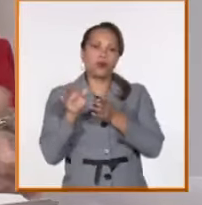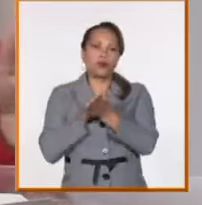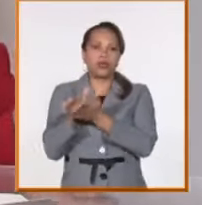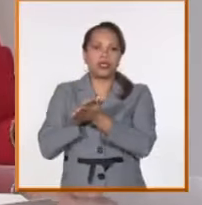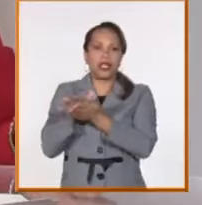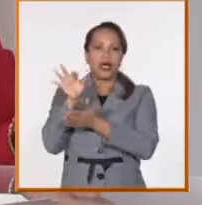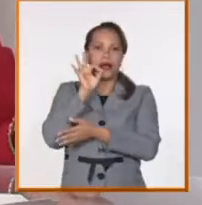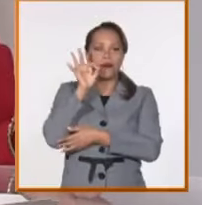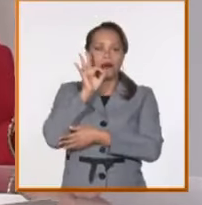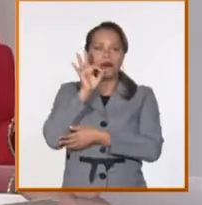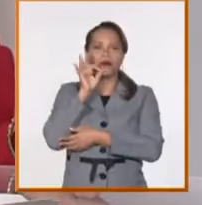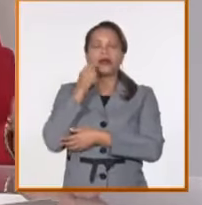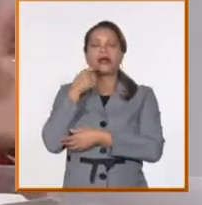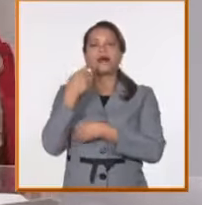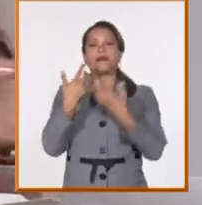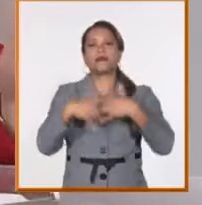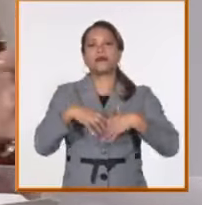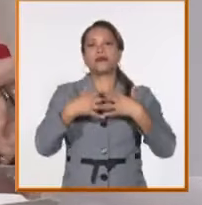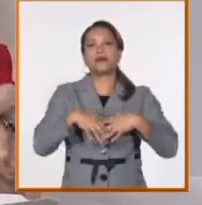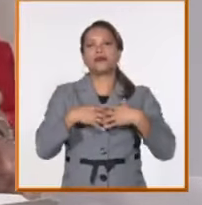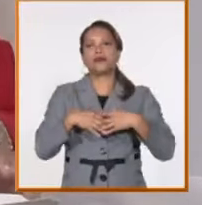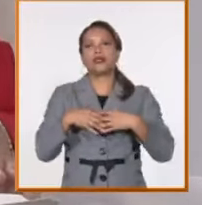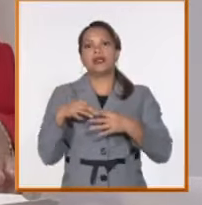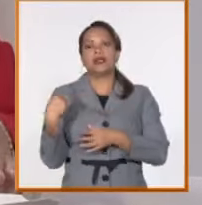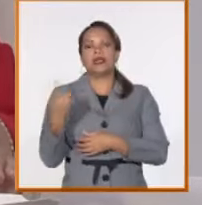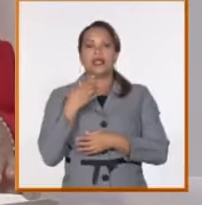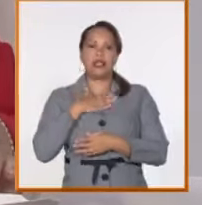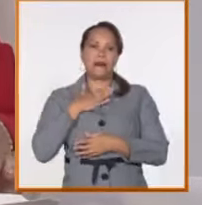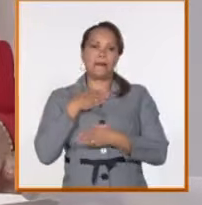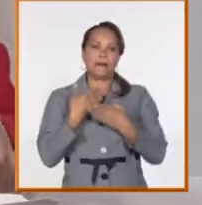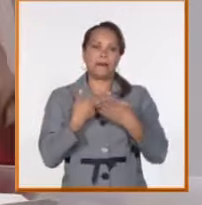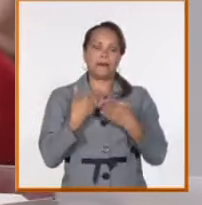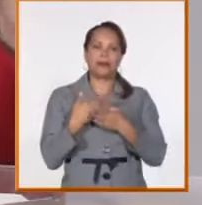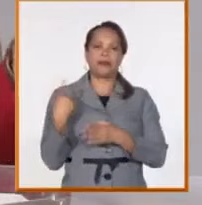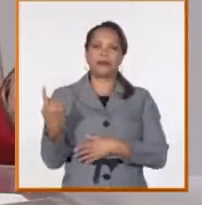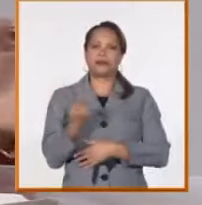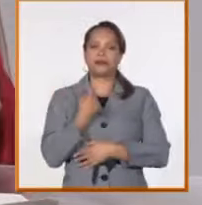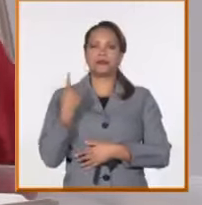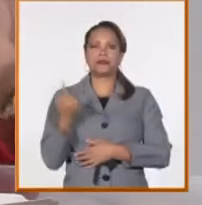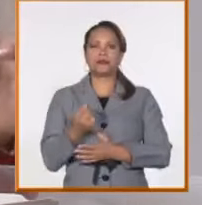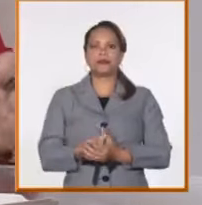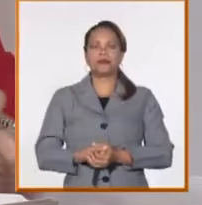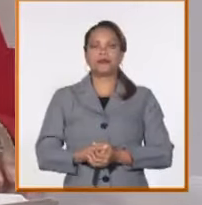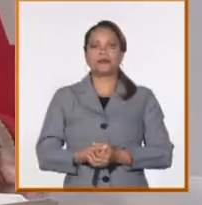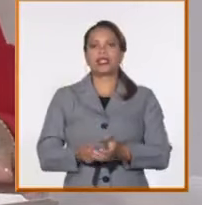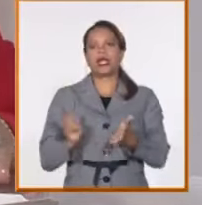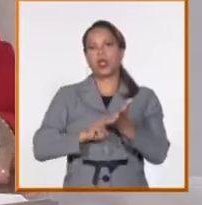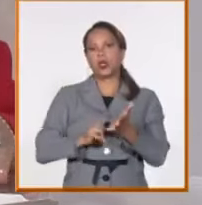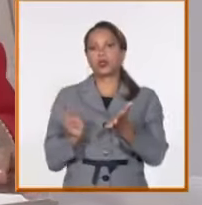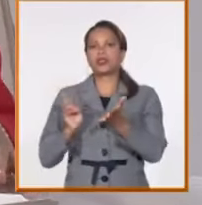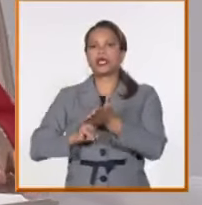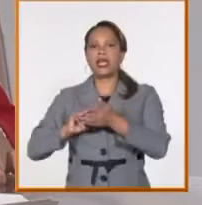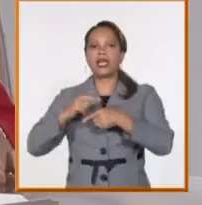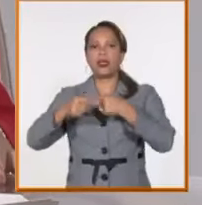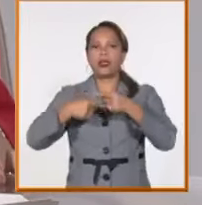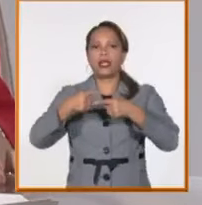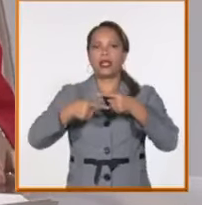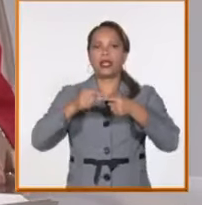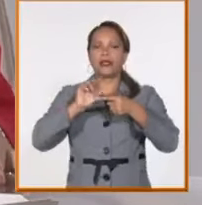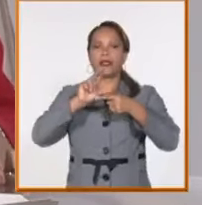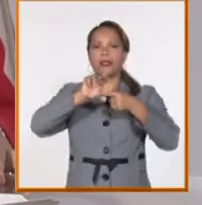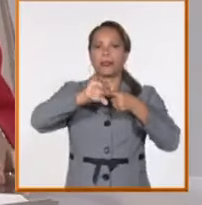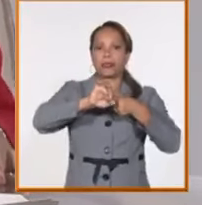producen la empresa Estatal ediciones Caribe y también Nuestra Empresa mixta durero Caribe y los sellos de cada tabaco o sea que para